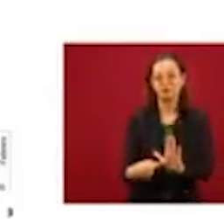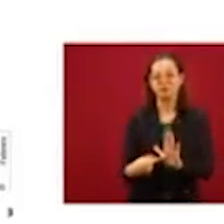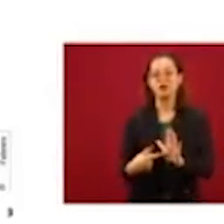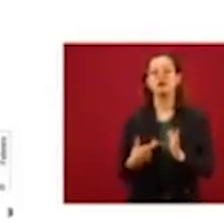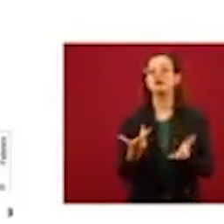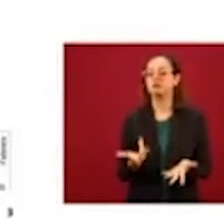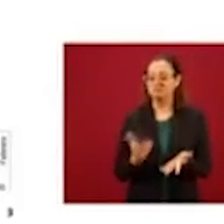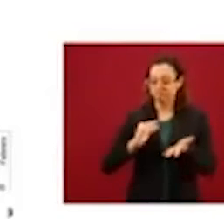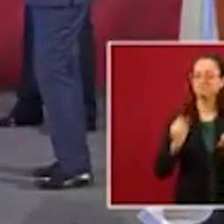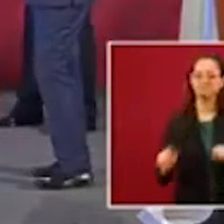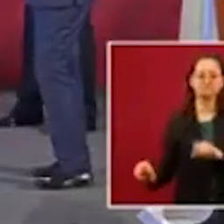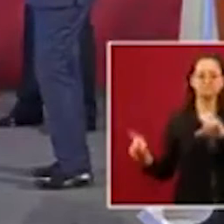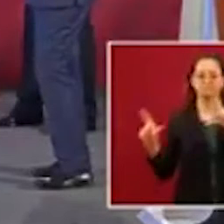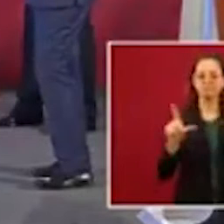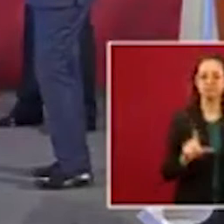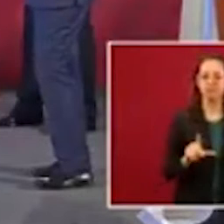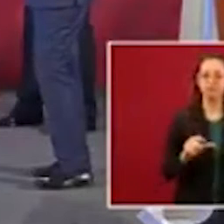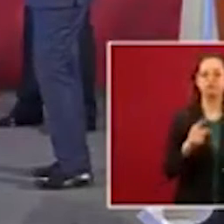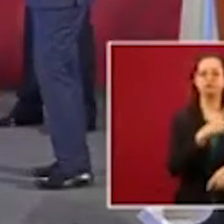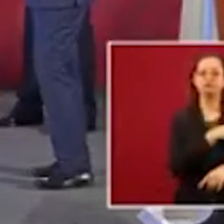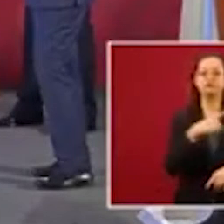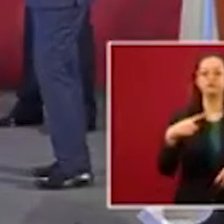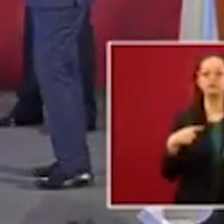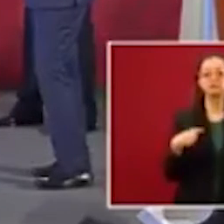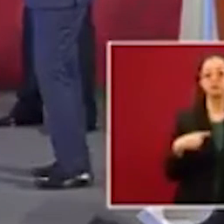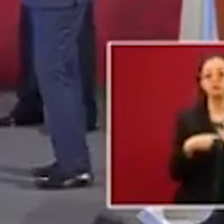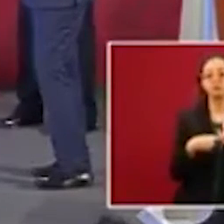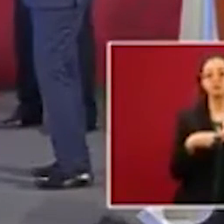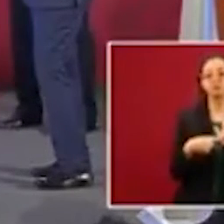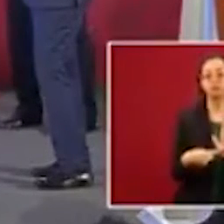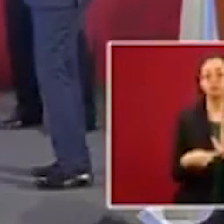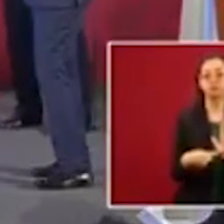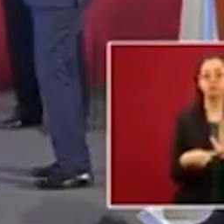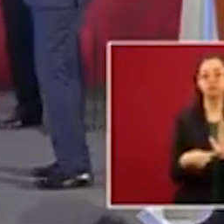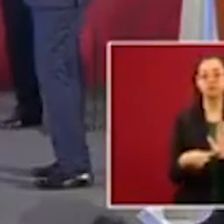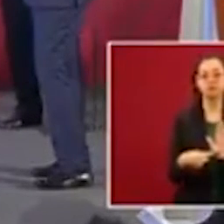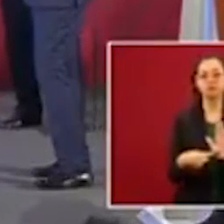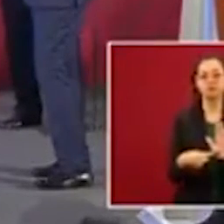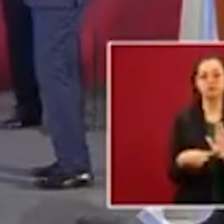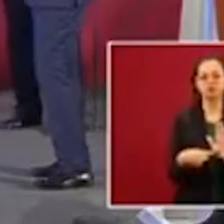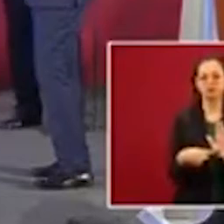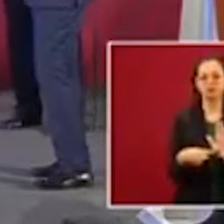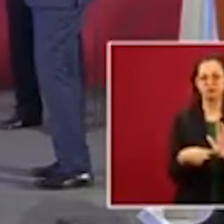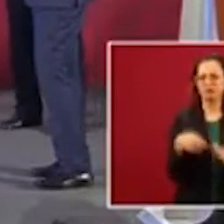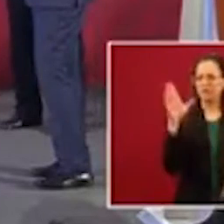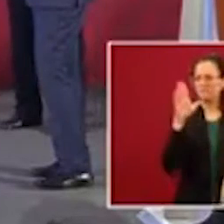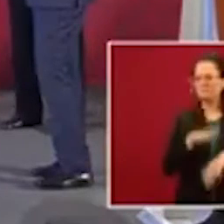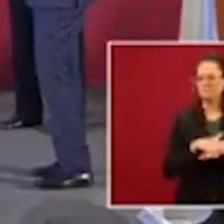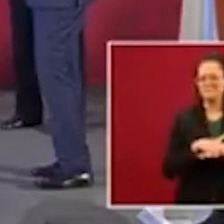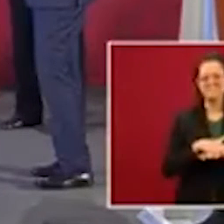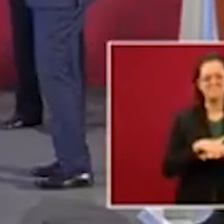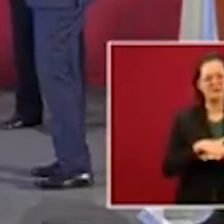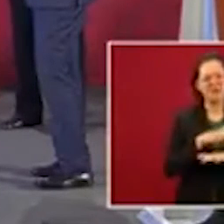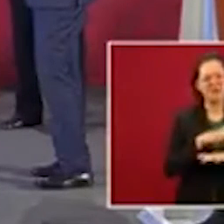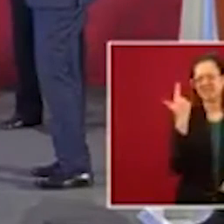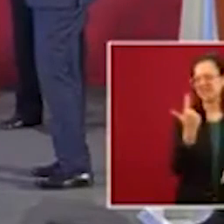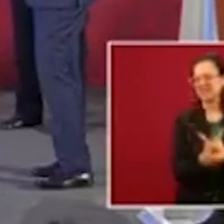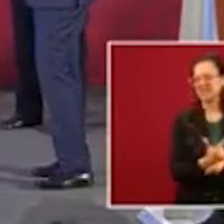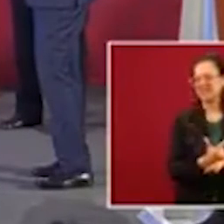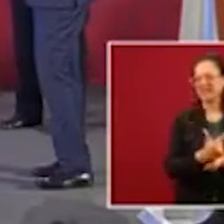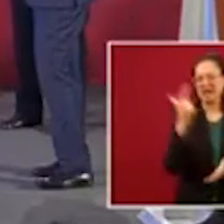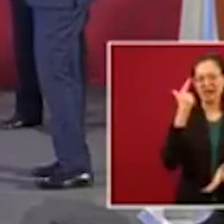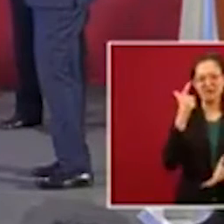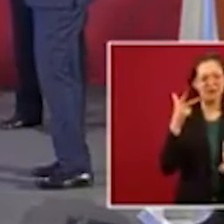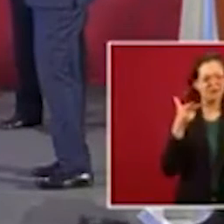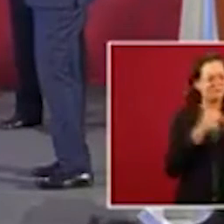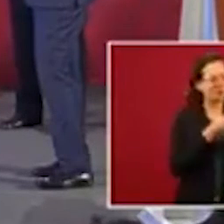matutina presidencial e indicó que la cifra es inferior en un 8% respecto a diciembre de 2018 otra muestra